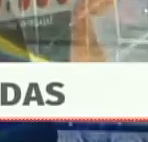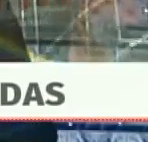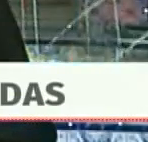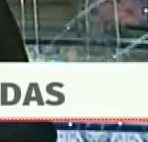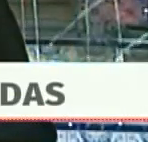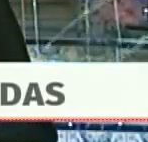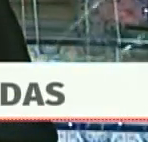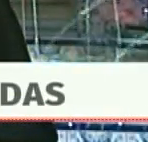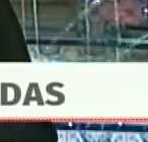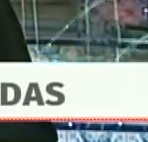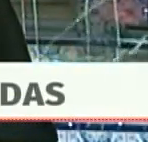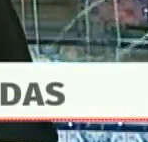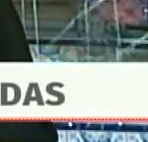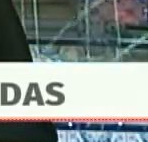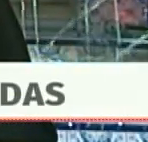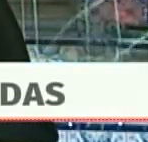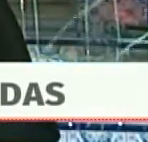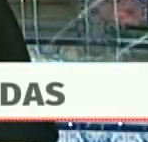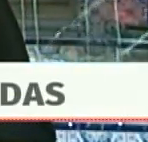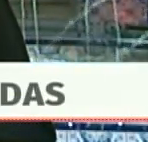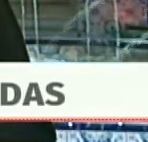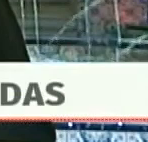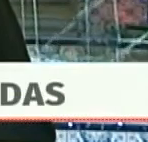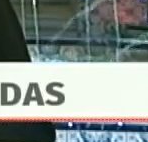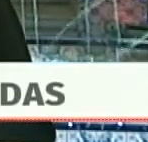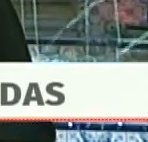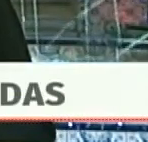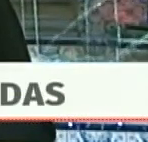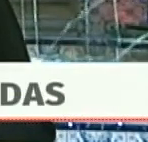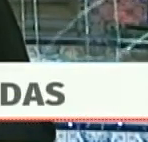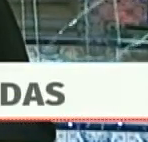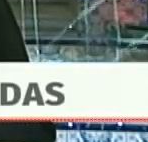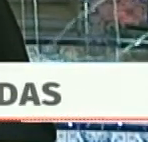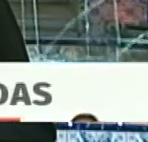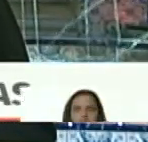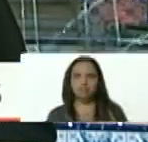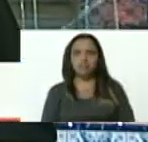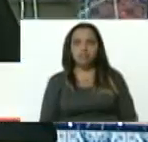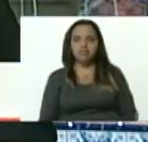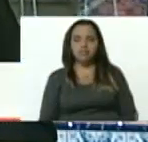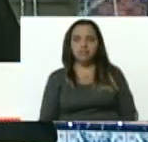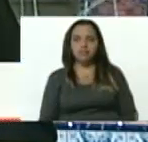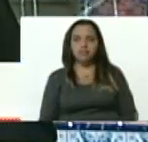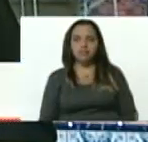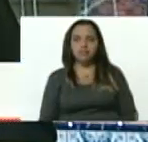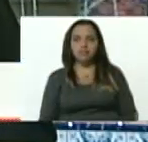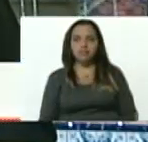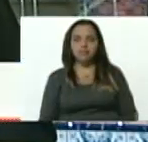Y que viva la gran misión Vivienda Venezuela. ¡Que viva! Bueno.